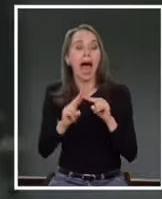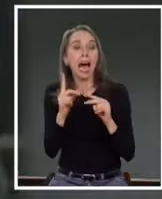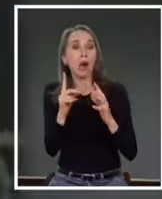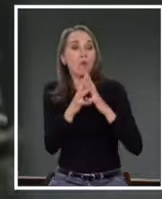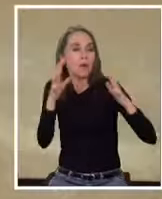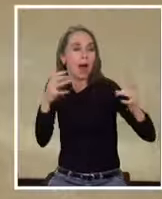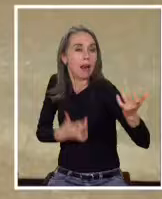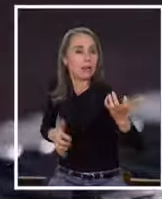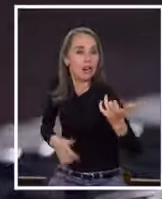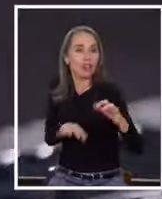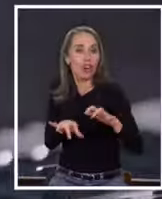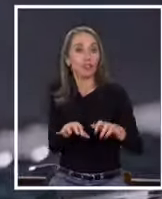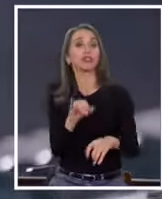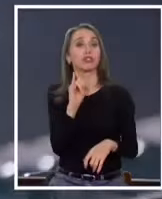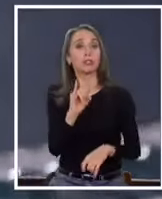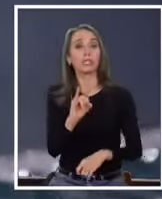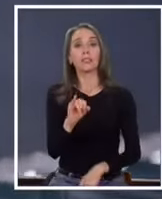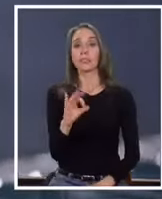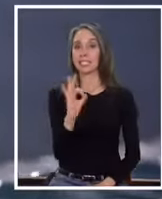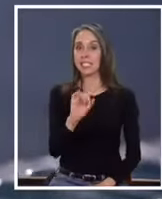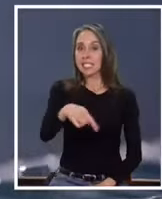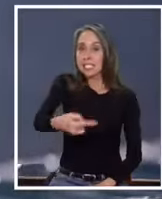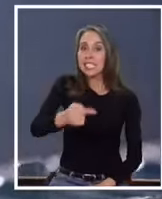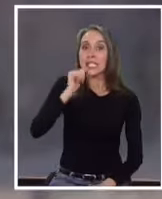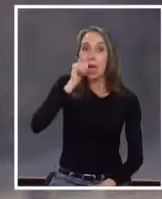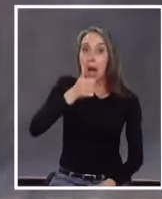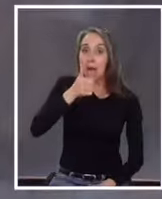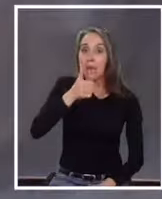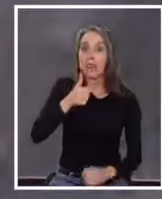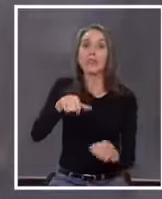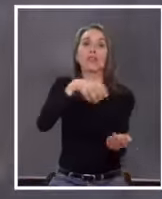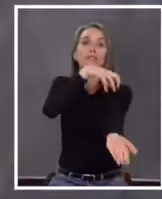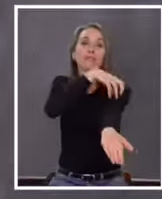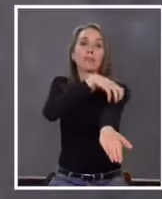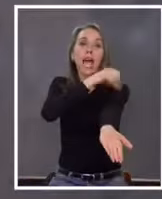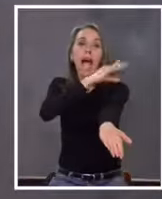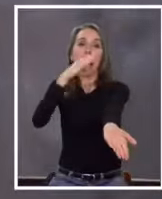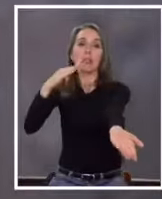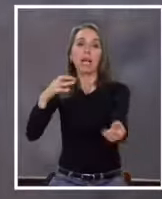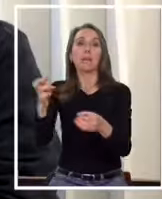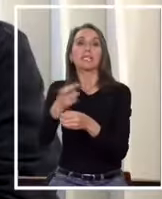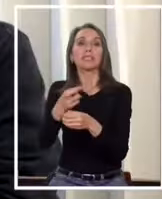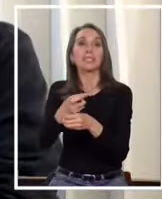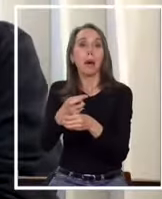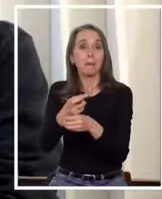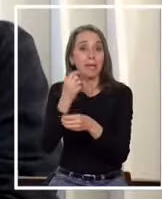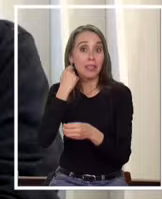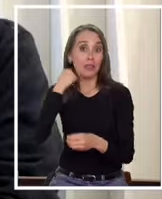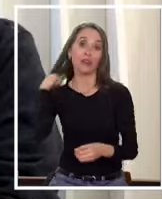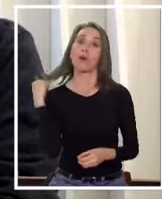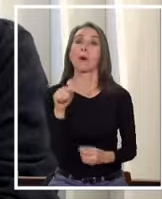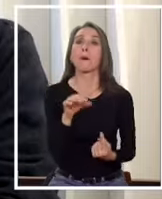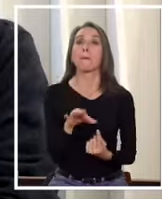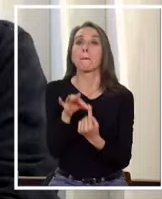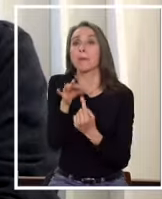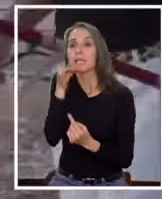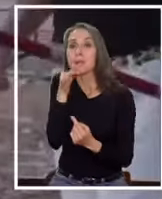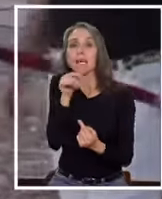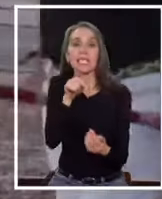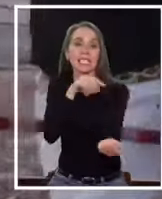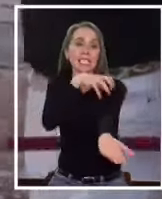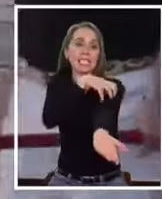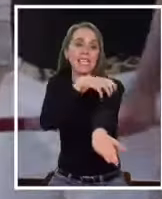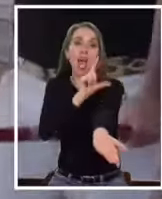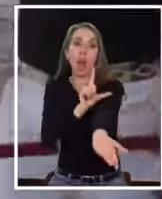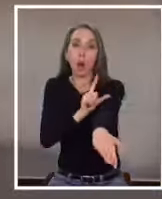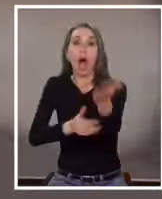nuevo, ¿cachai? Y lo harán este sábado en San Pedro de Atacama. Y bueno, esto tiene como característica principal el lugar. Ya